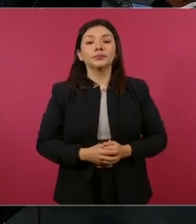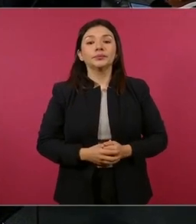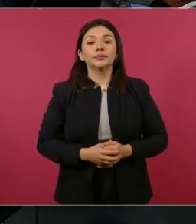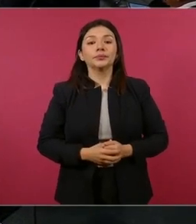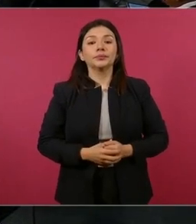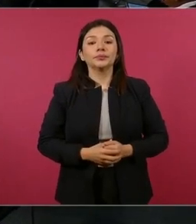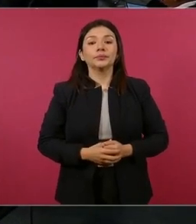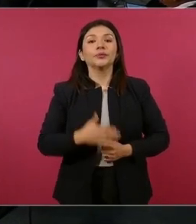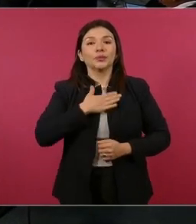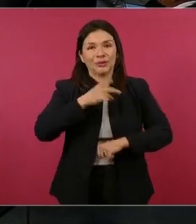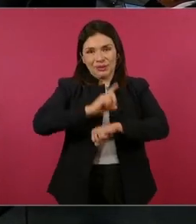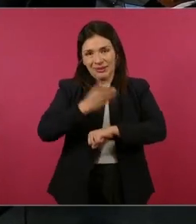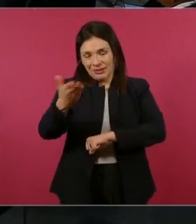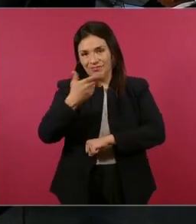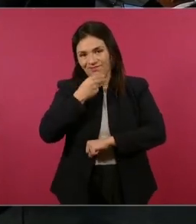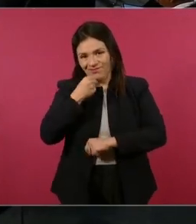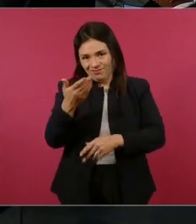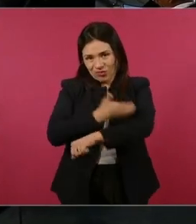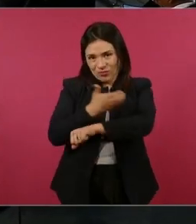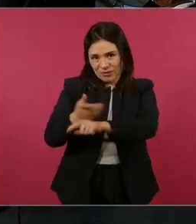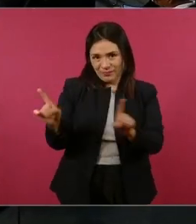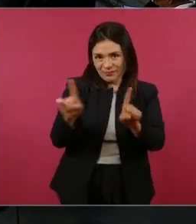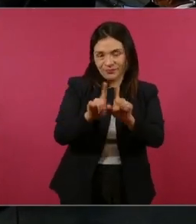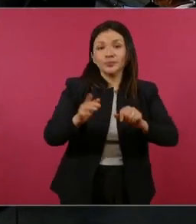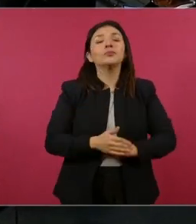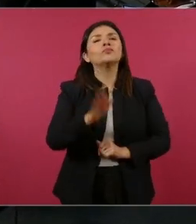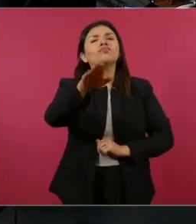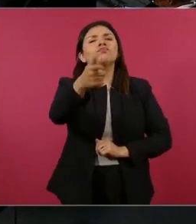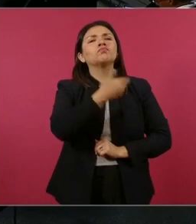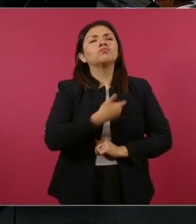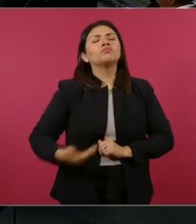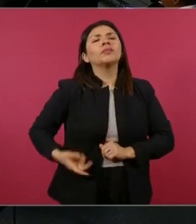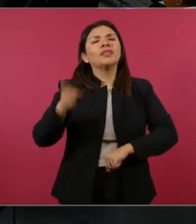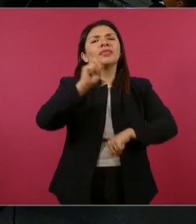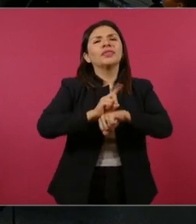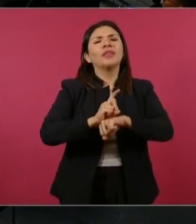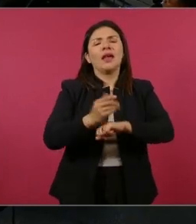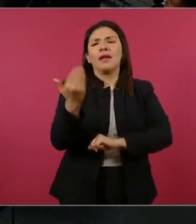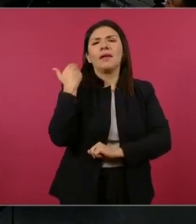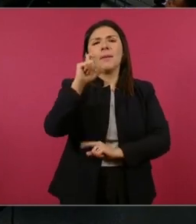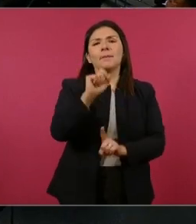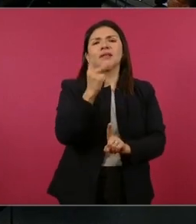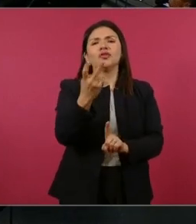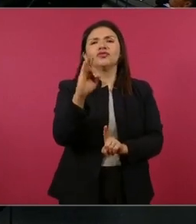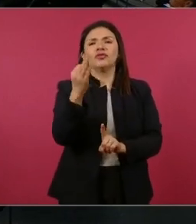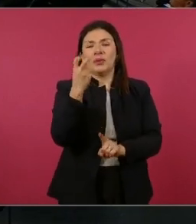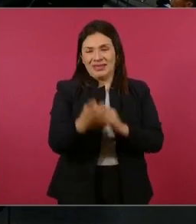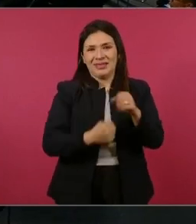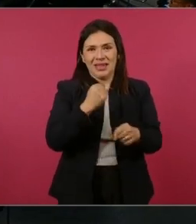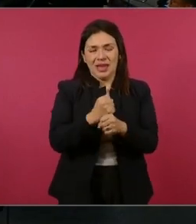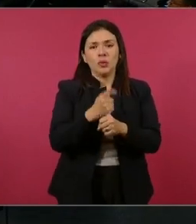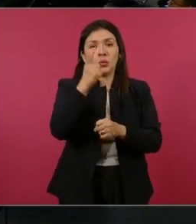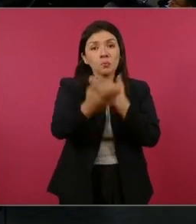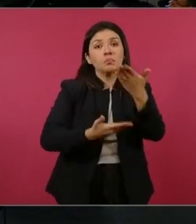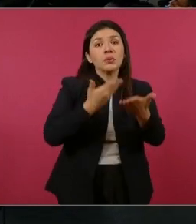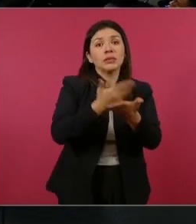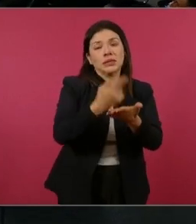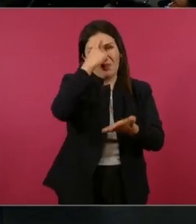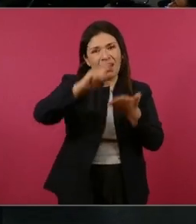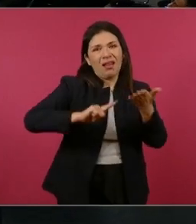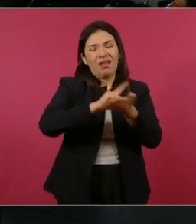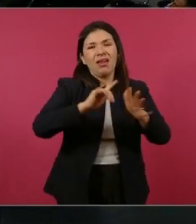días, funcionario que lo acompaña. Presidente, usted el día 22 de febrero de este año presentó una iniciativa